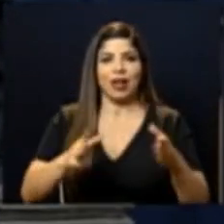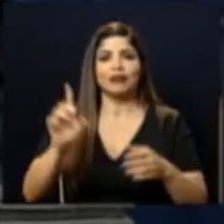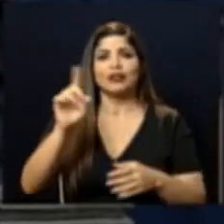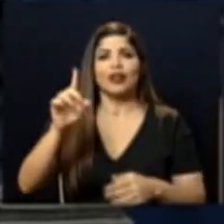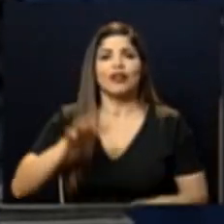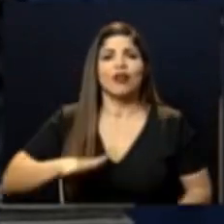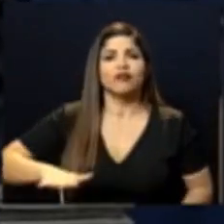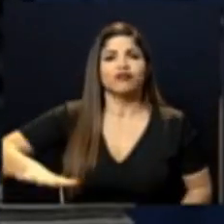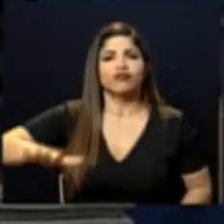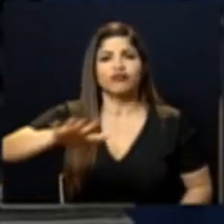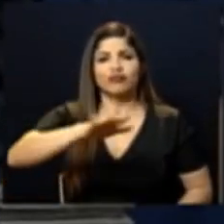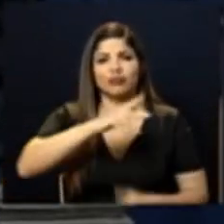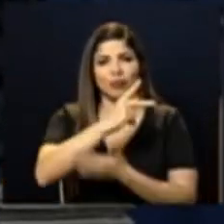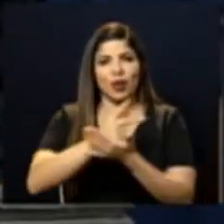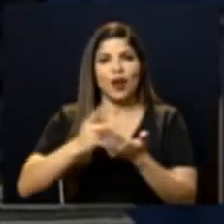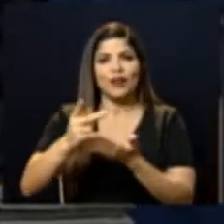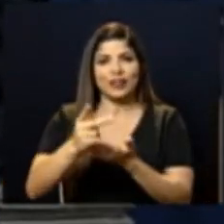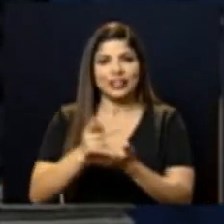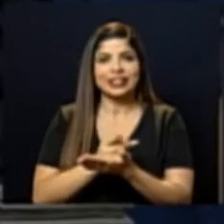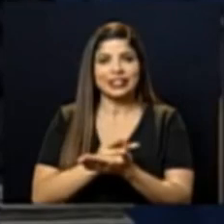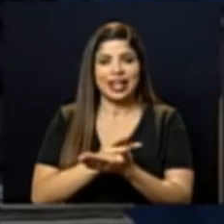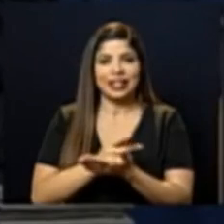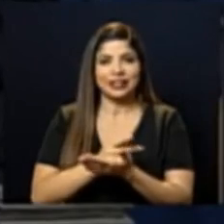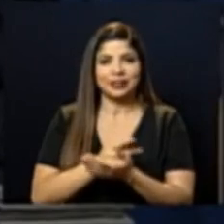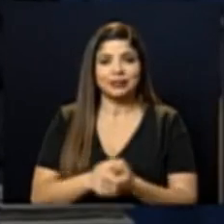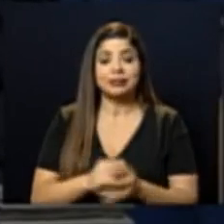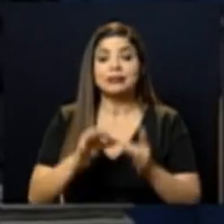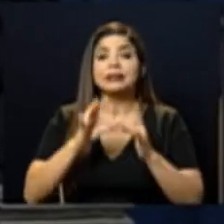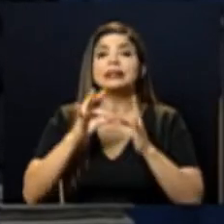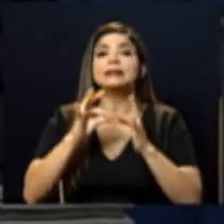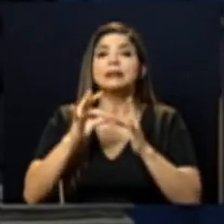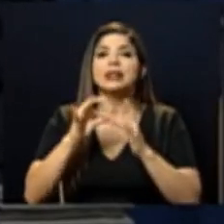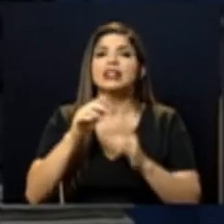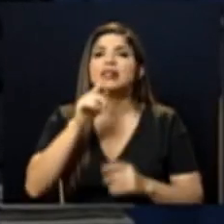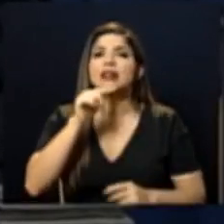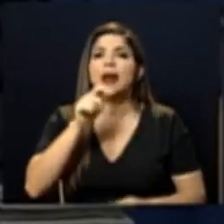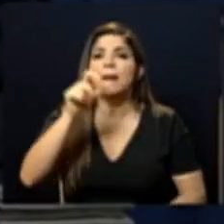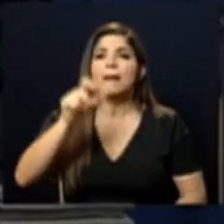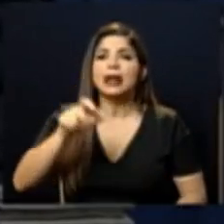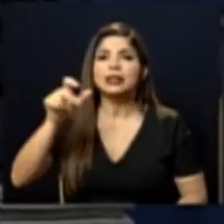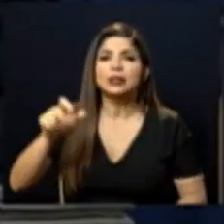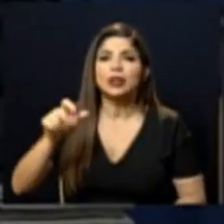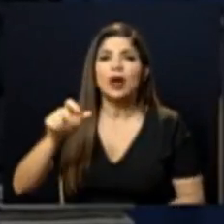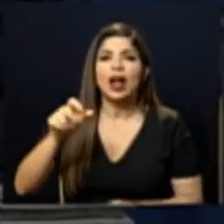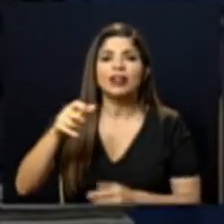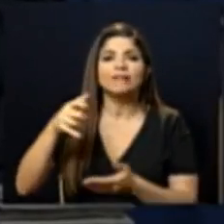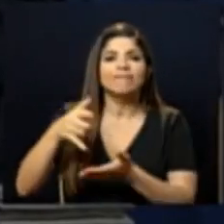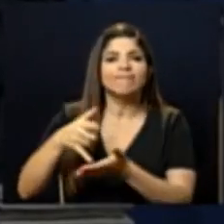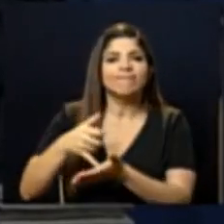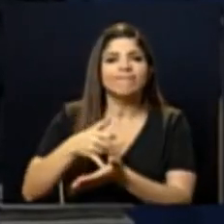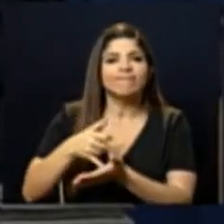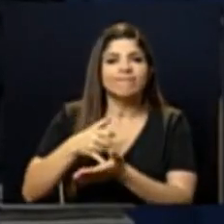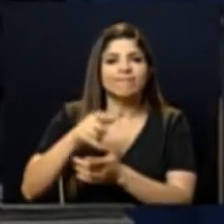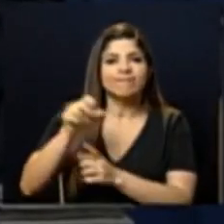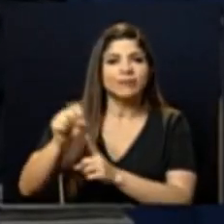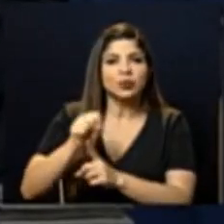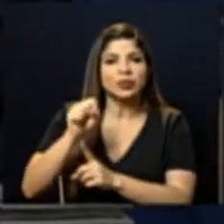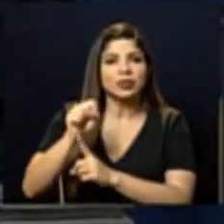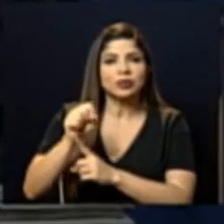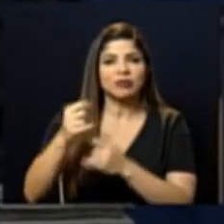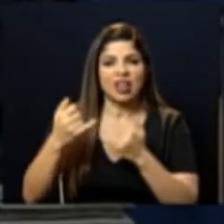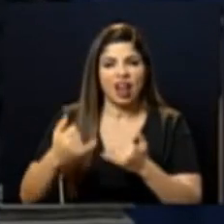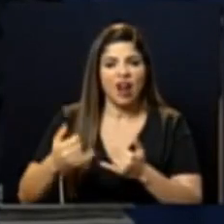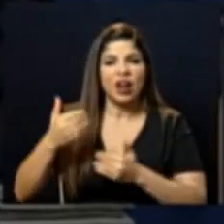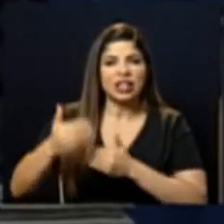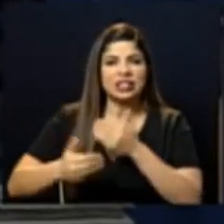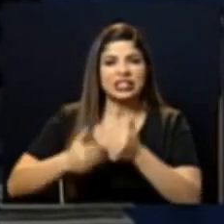provincias. En especial, aquellas personas vulnerables que hoy la pasan